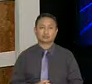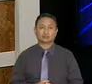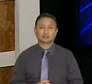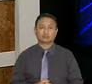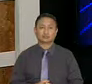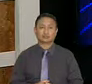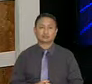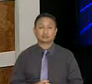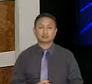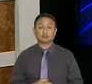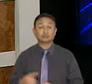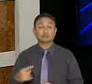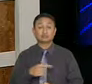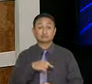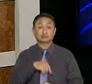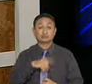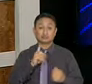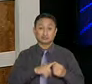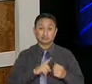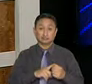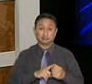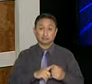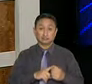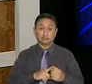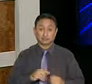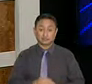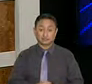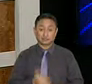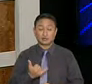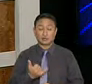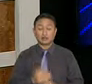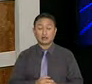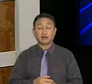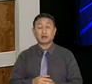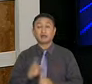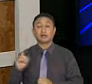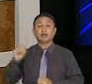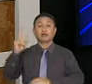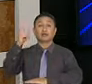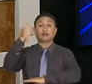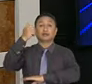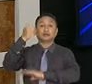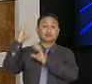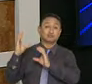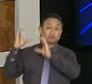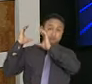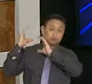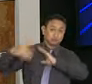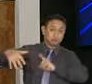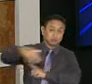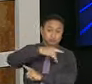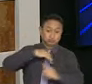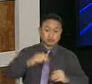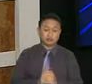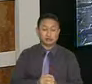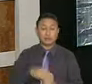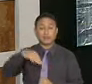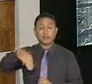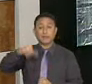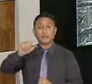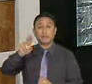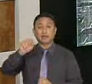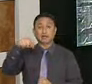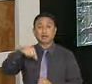esta franciscana ciudad de los Andes vamos ahora a la plaza de San Francisco Ahí está Marvin Jaramillo lo hemos ya